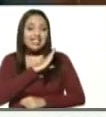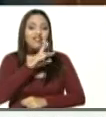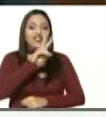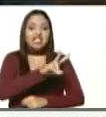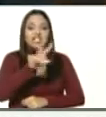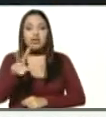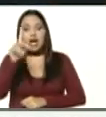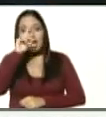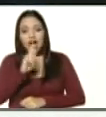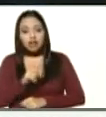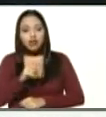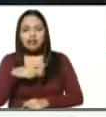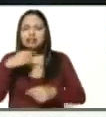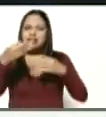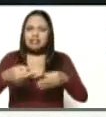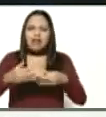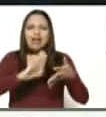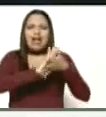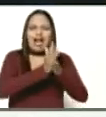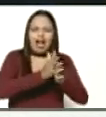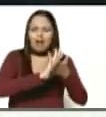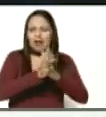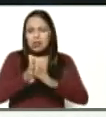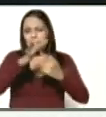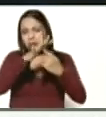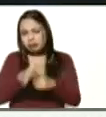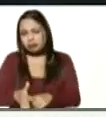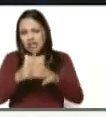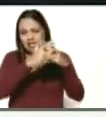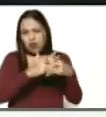22 años derrotando al imperio norteamericano en nuestra tierra.